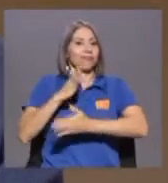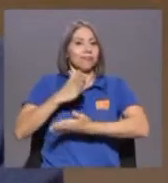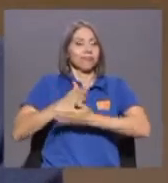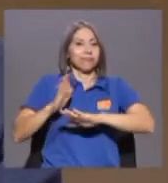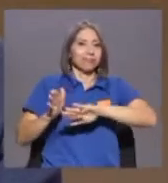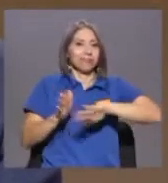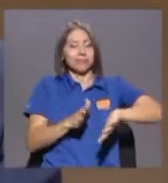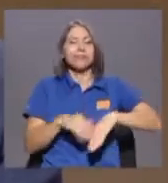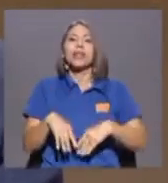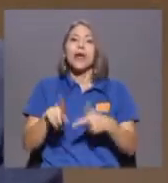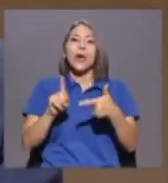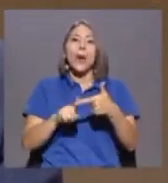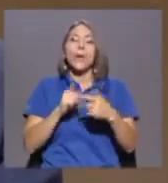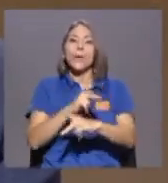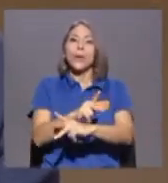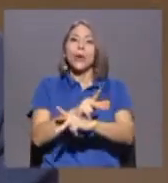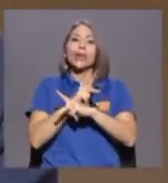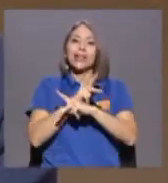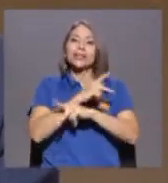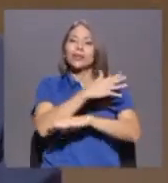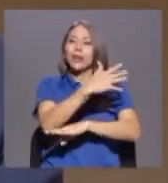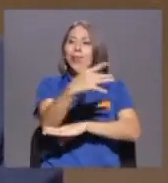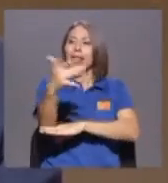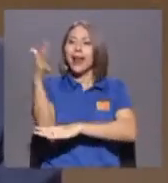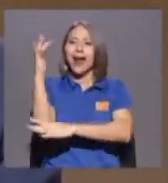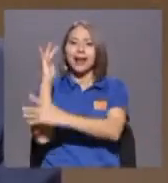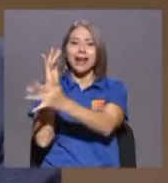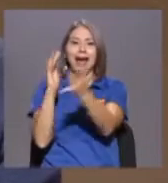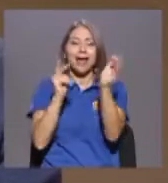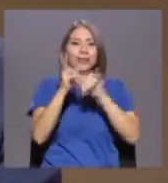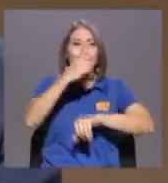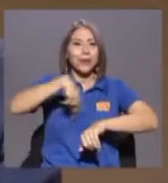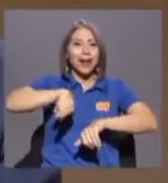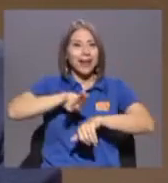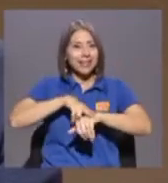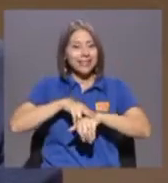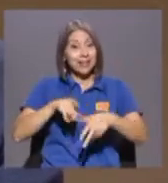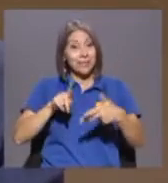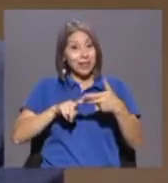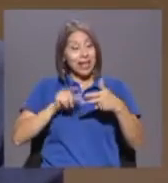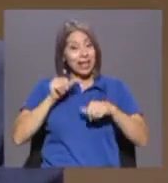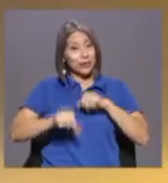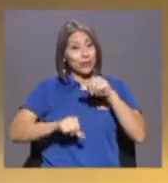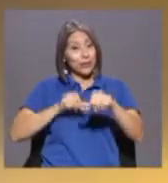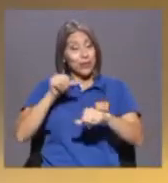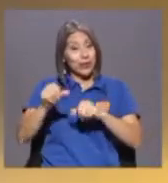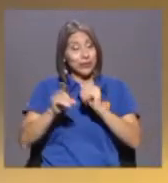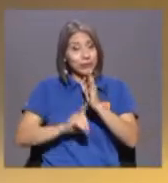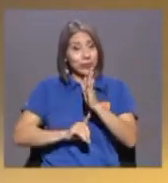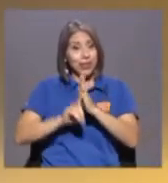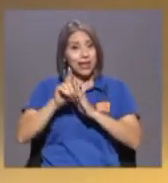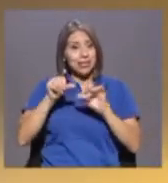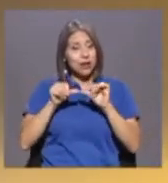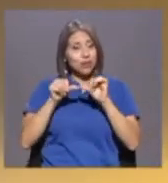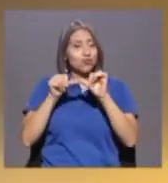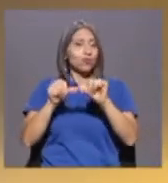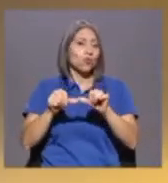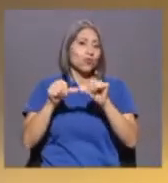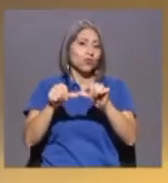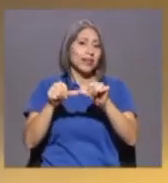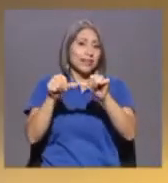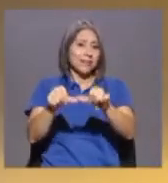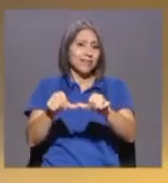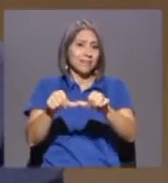la naturaleza, los esfuerzos que se hacen por el desarrollo sostenible, temas en los que se